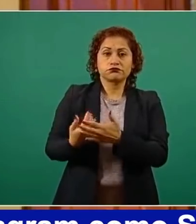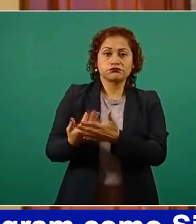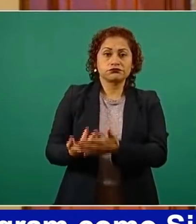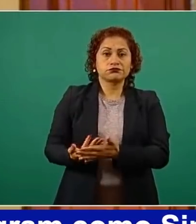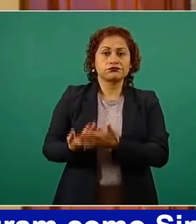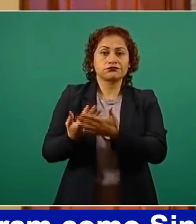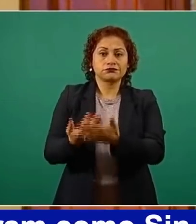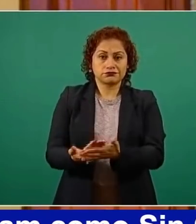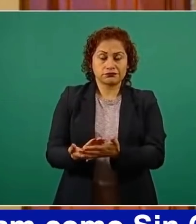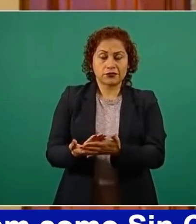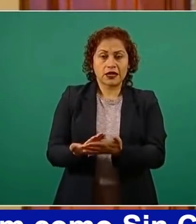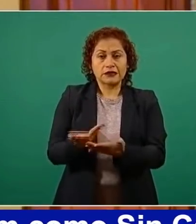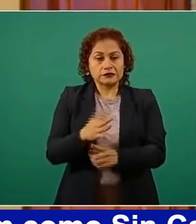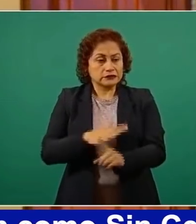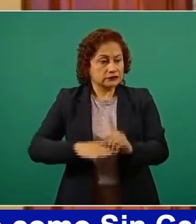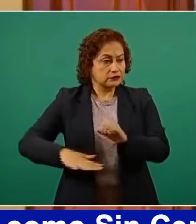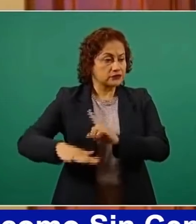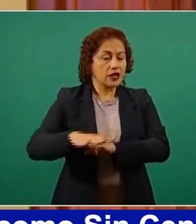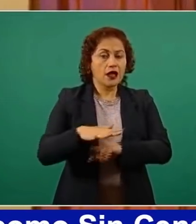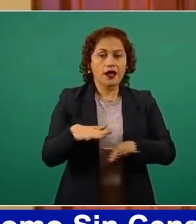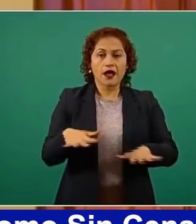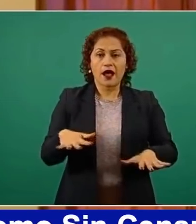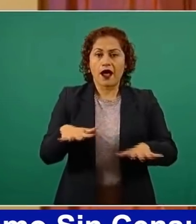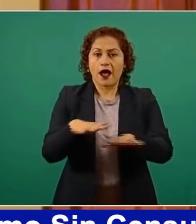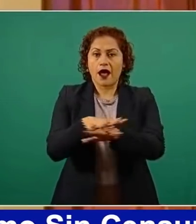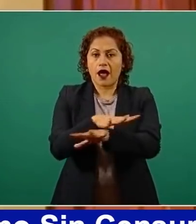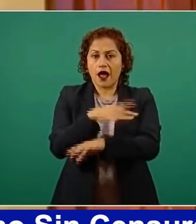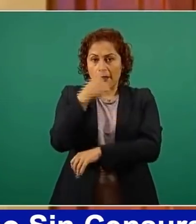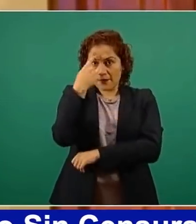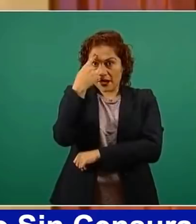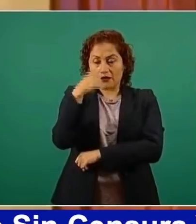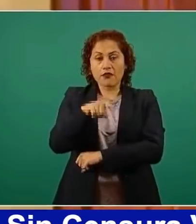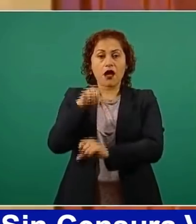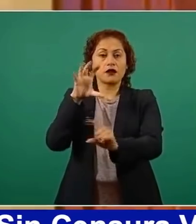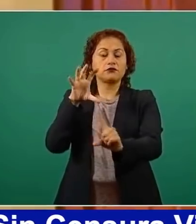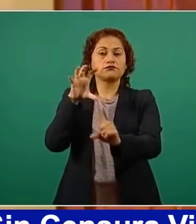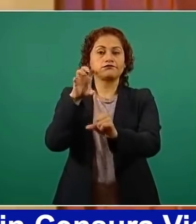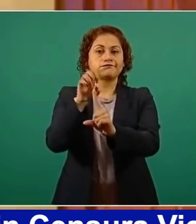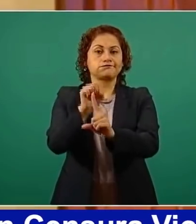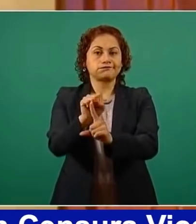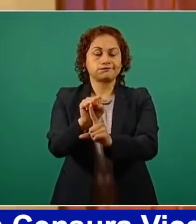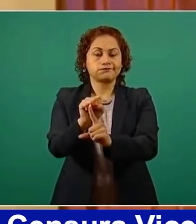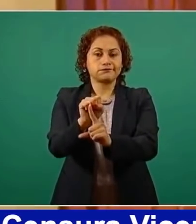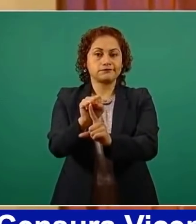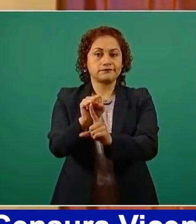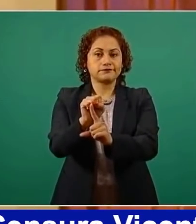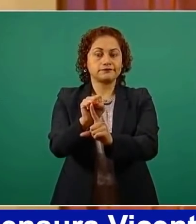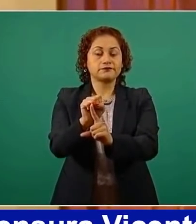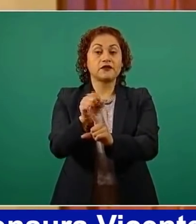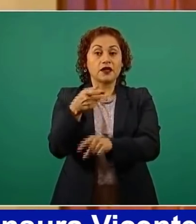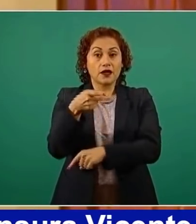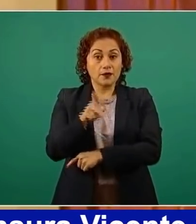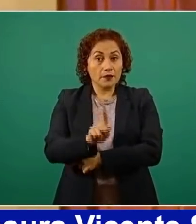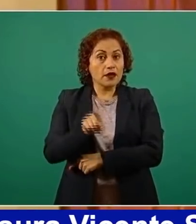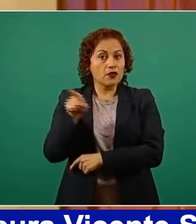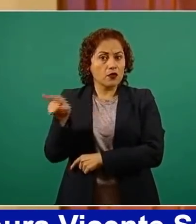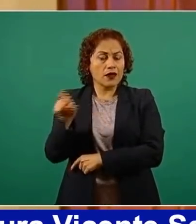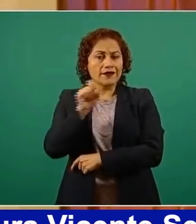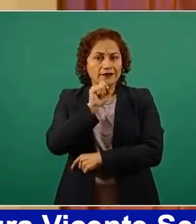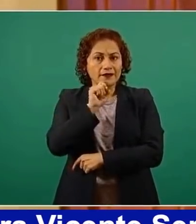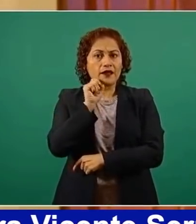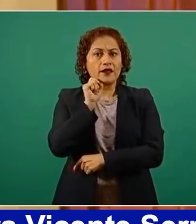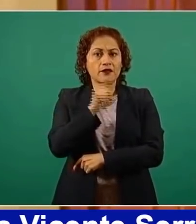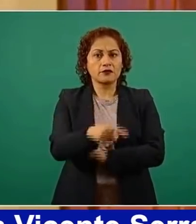condiciones para hacerse realidad, sino que dio lecciones de